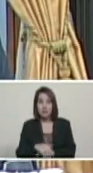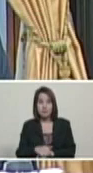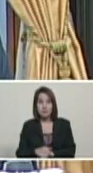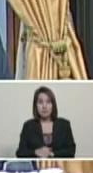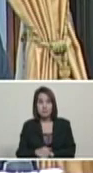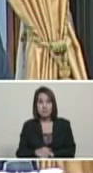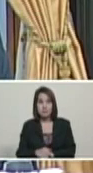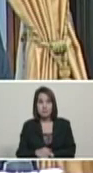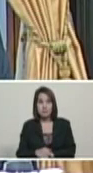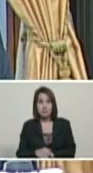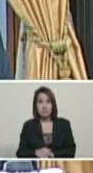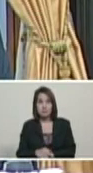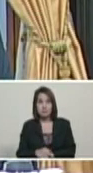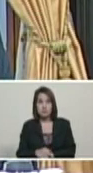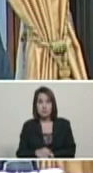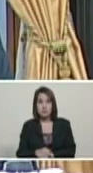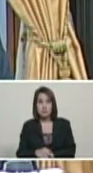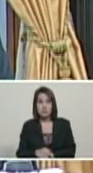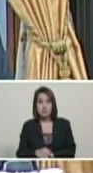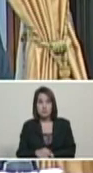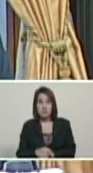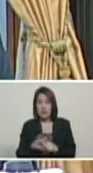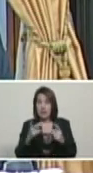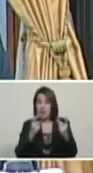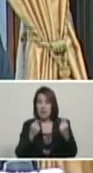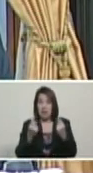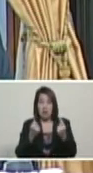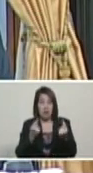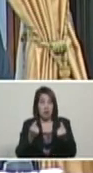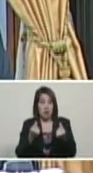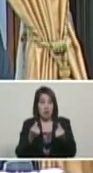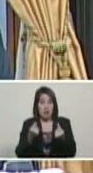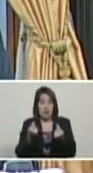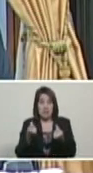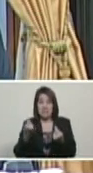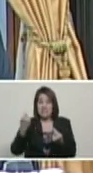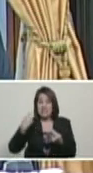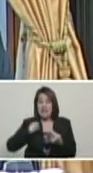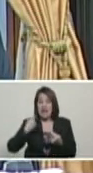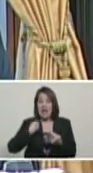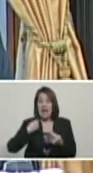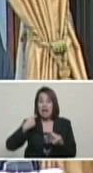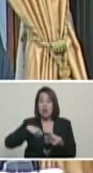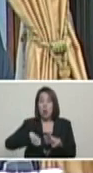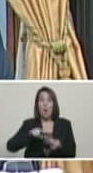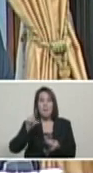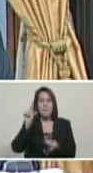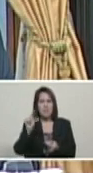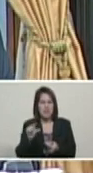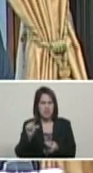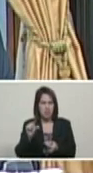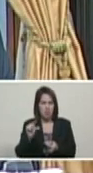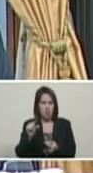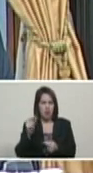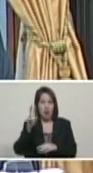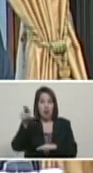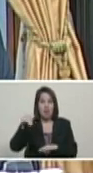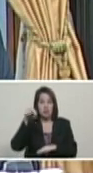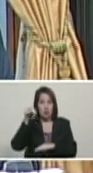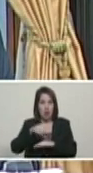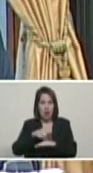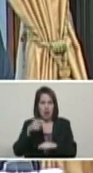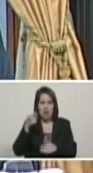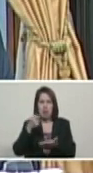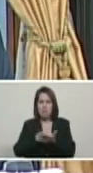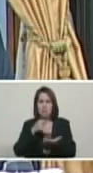del primero de diciembre, el valor del salario mínimo nacional y de las pensiones